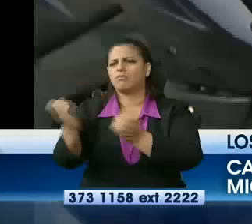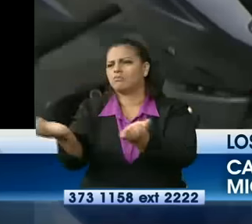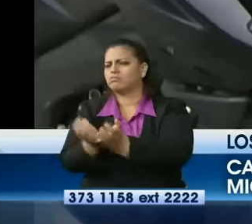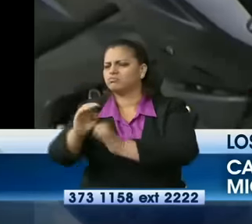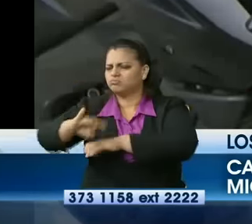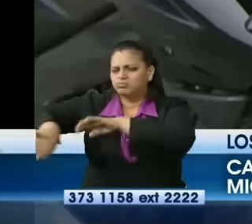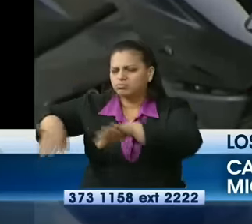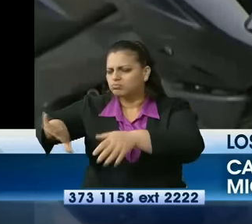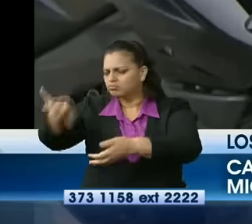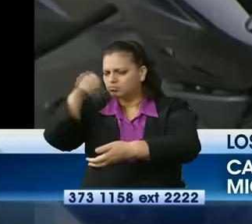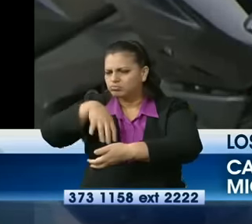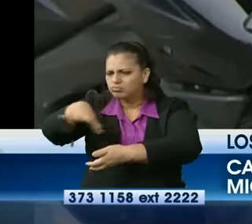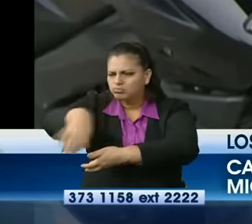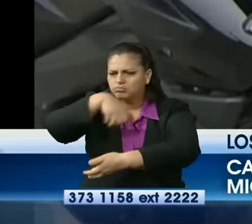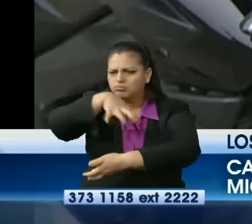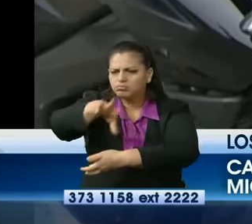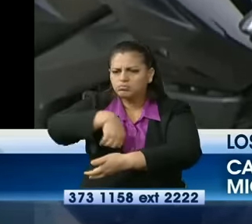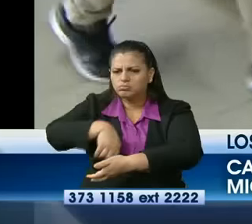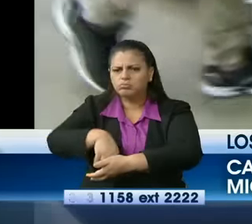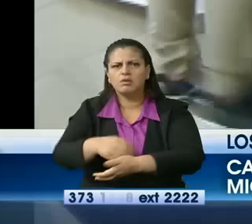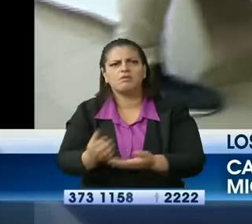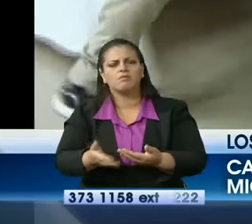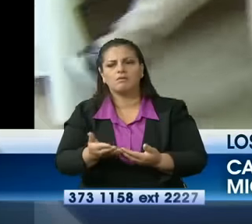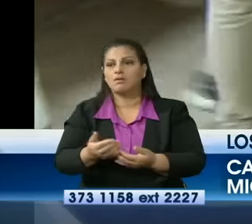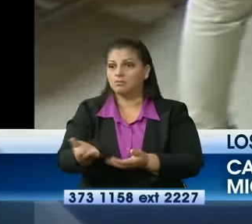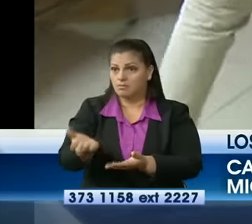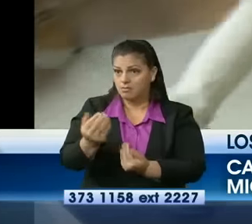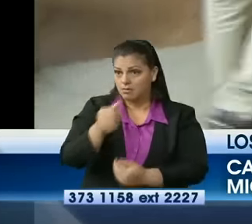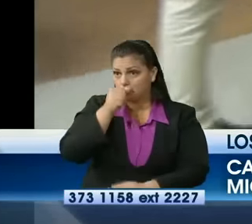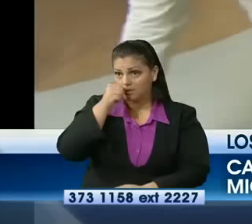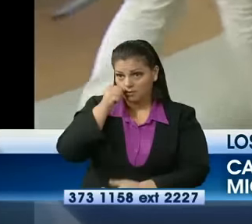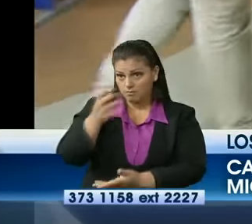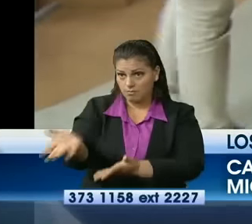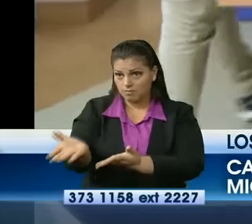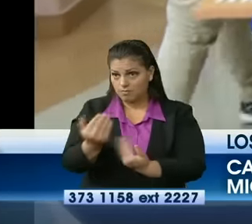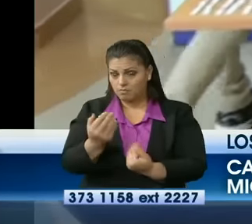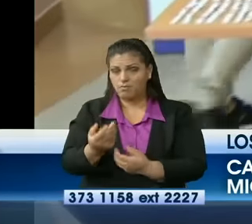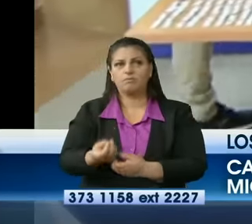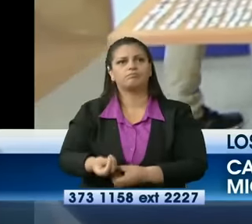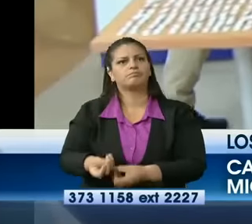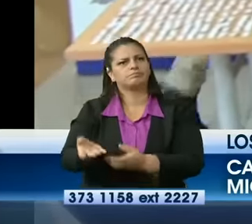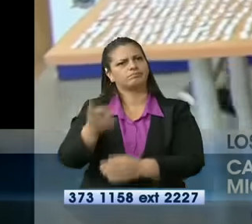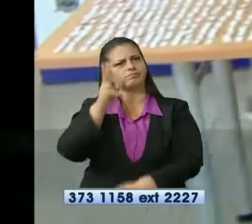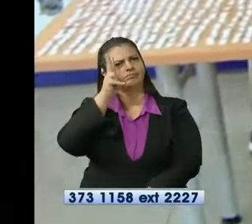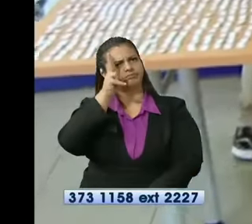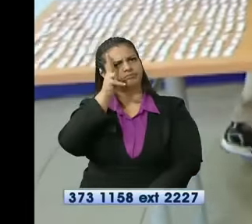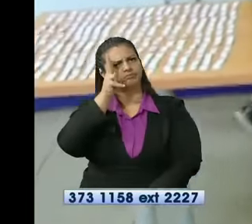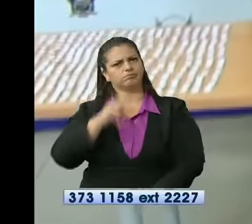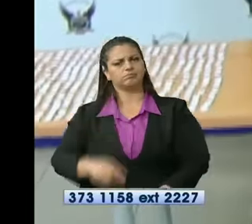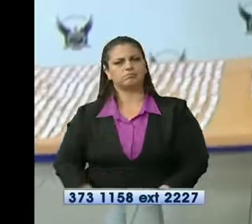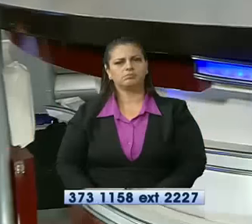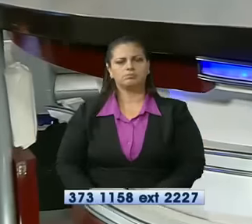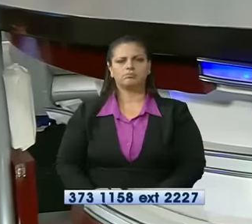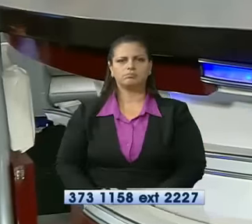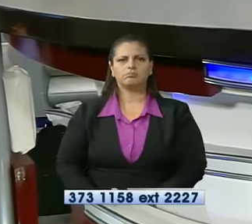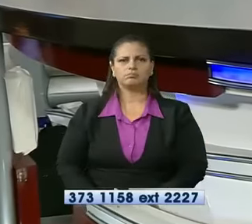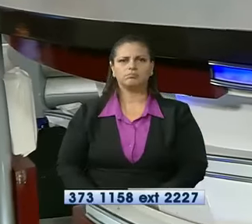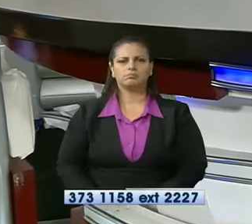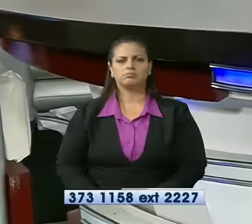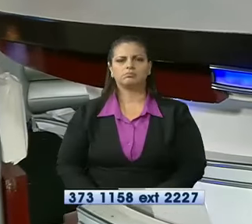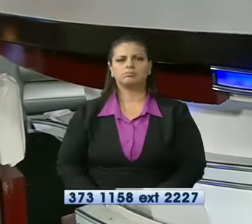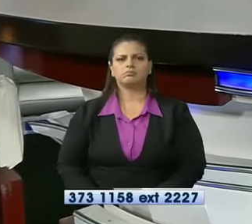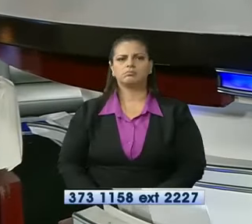dinero. Y con ello se terminó su historial en las calles. Las personas reclutadas por estos individuos eran